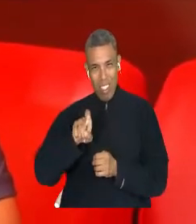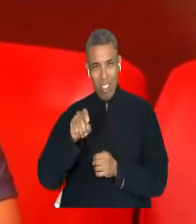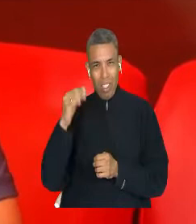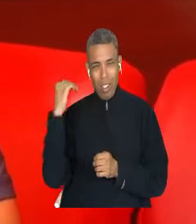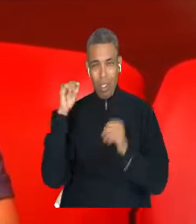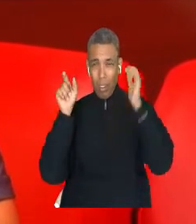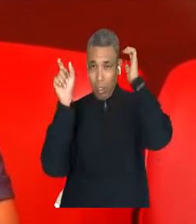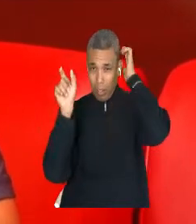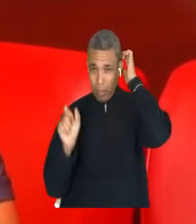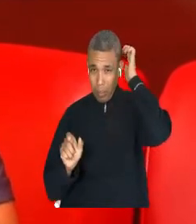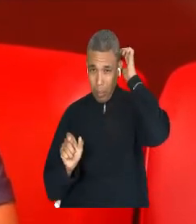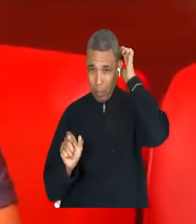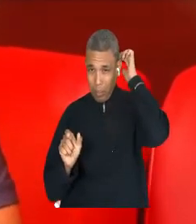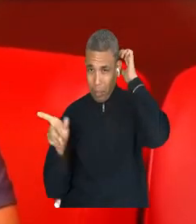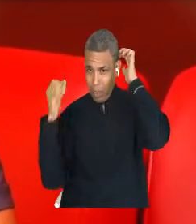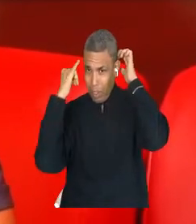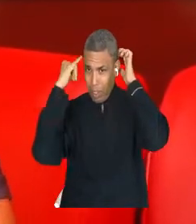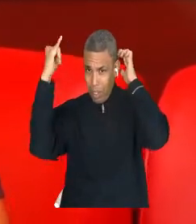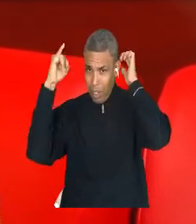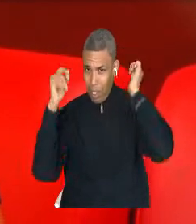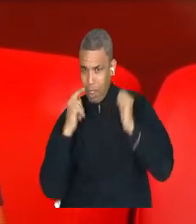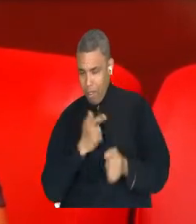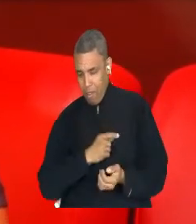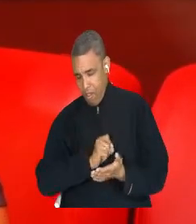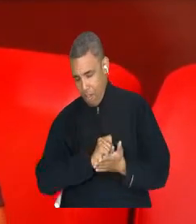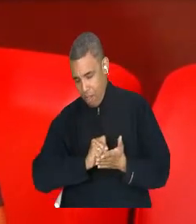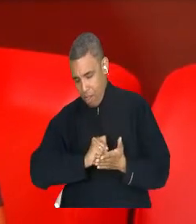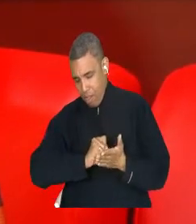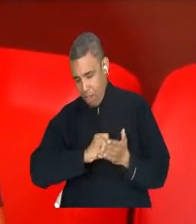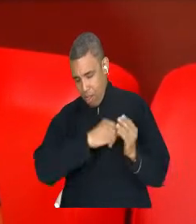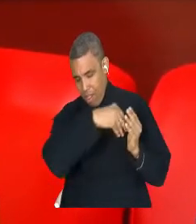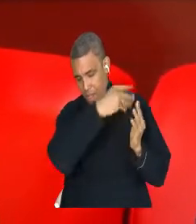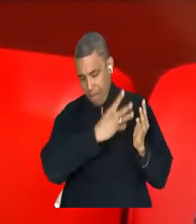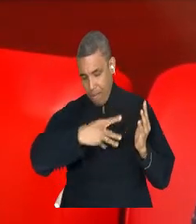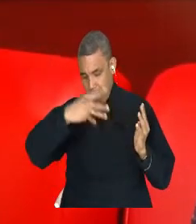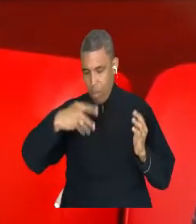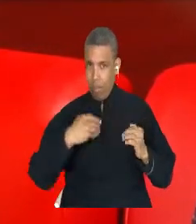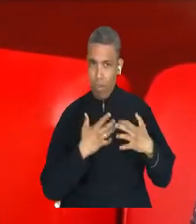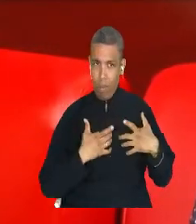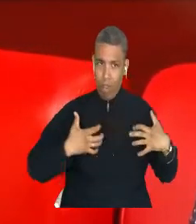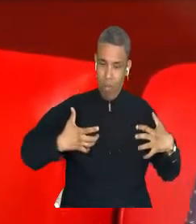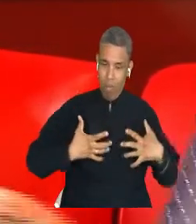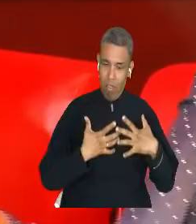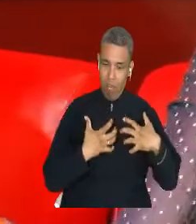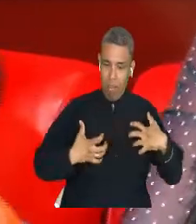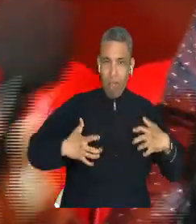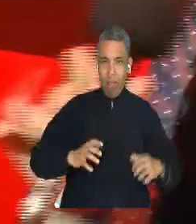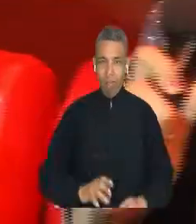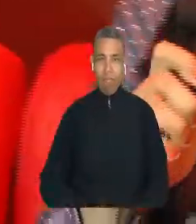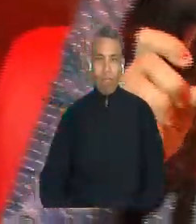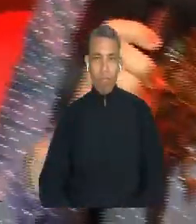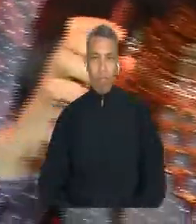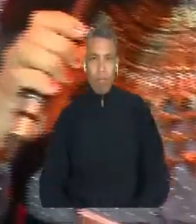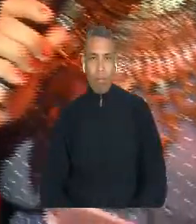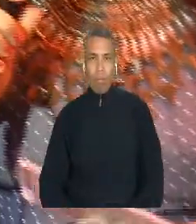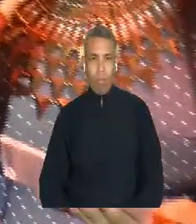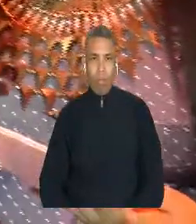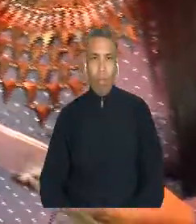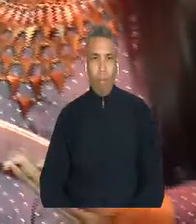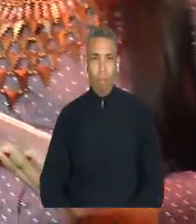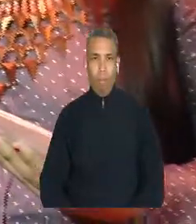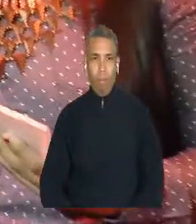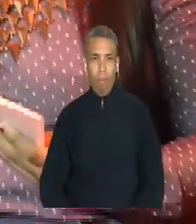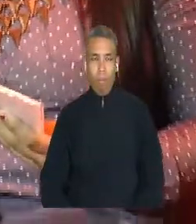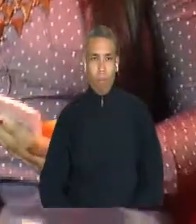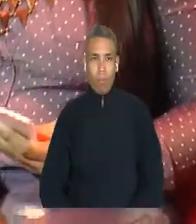7-8 canciones número uno del año anterior, y pues esperamos que Contigo también se convierta en un nuevo éxito de este gran compositor. Bueno, Kiarita está ya